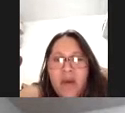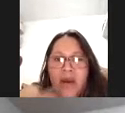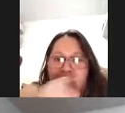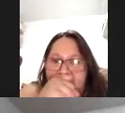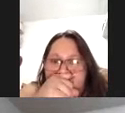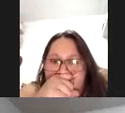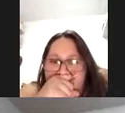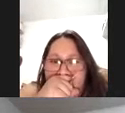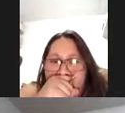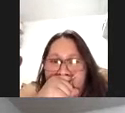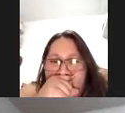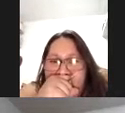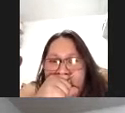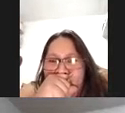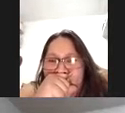M.